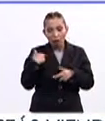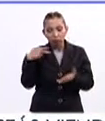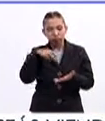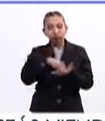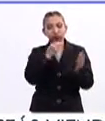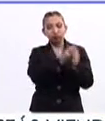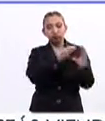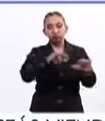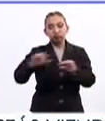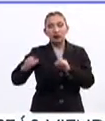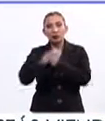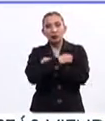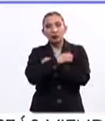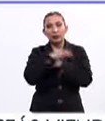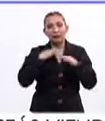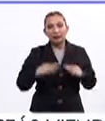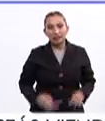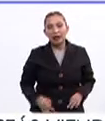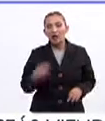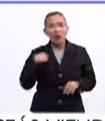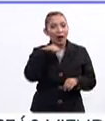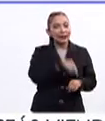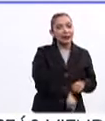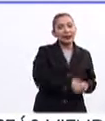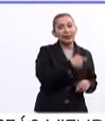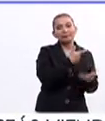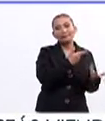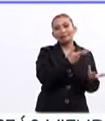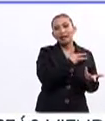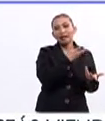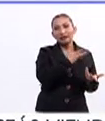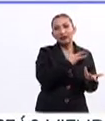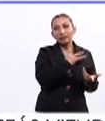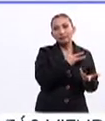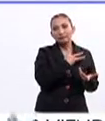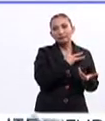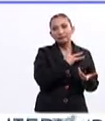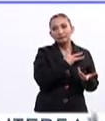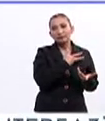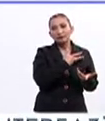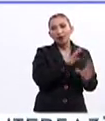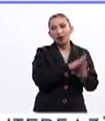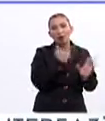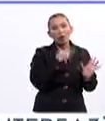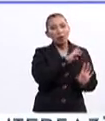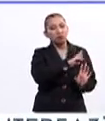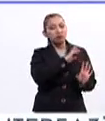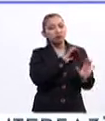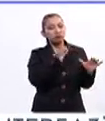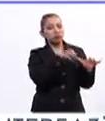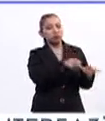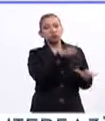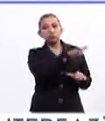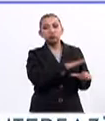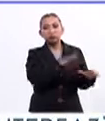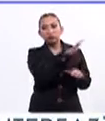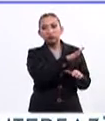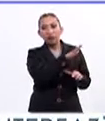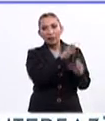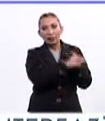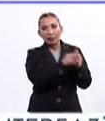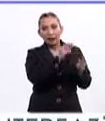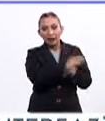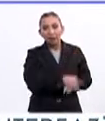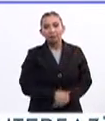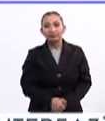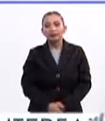es quien imparte las sesiones de educación física. No es como aquí que tienen, o sea, que estamos como particularmente para esa